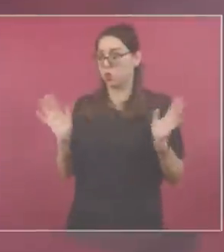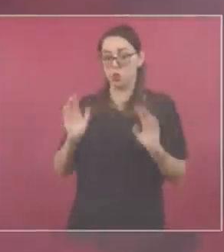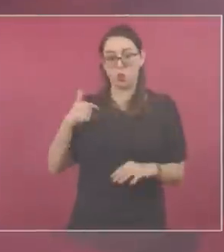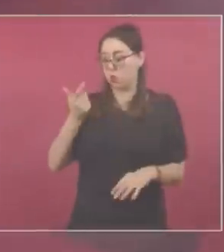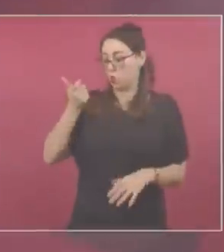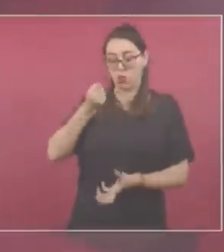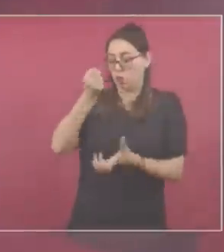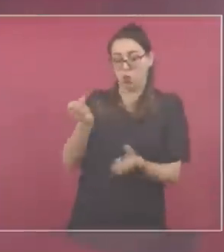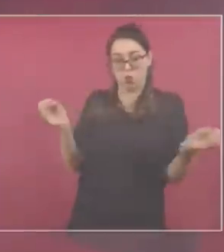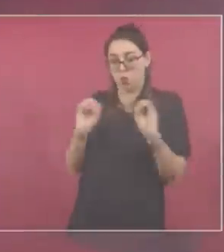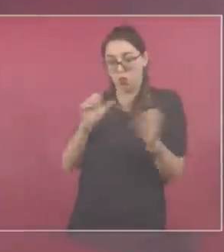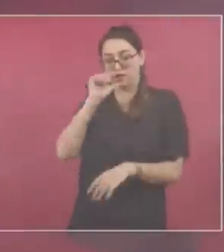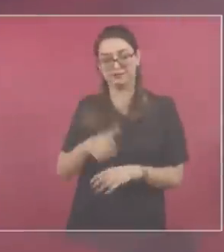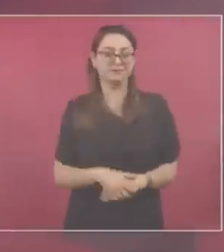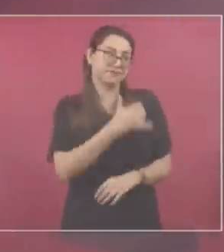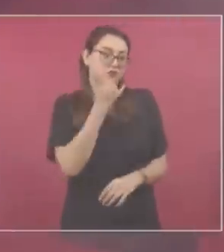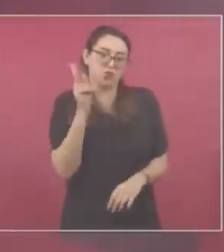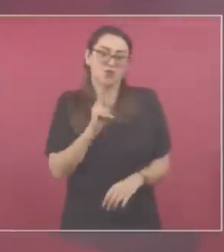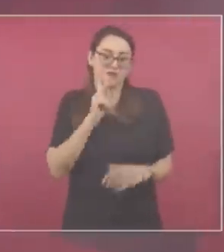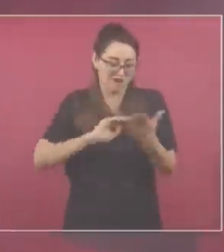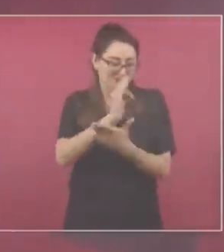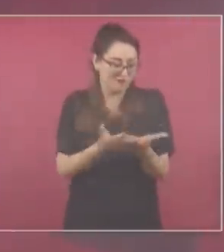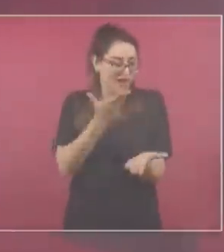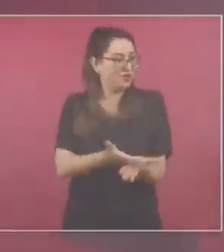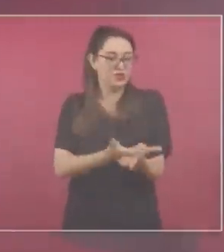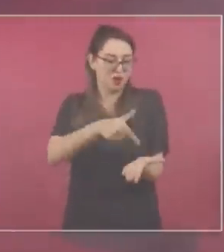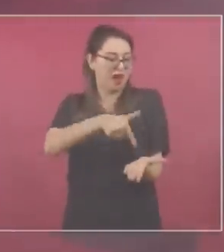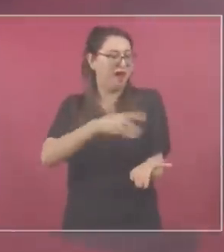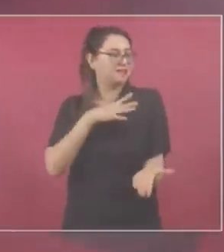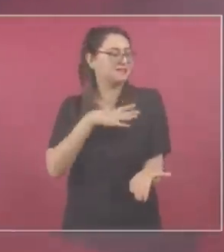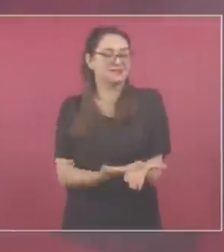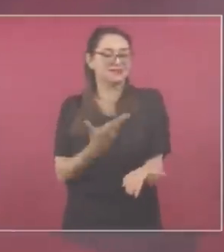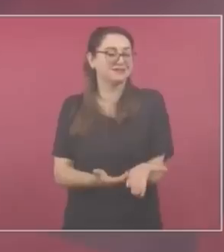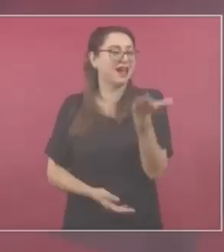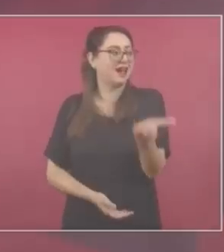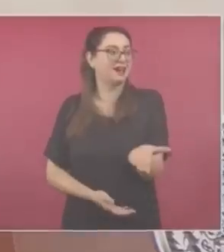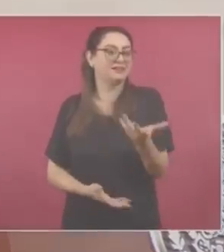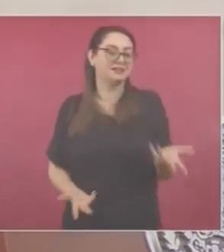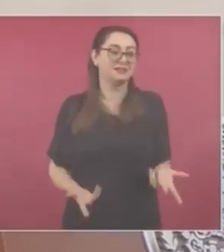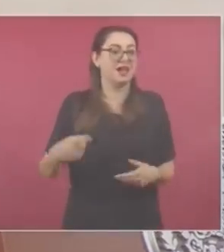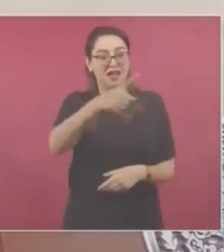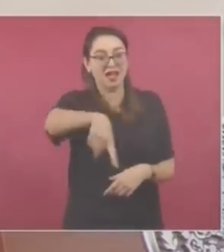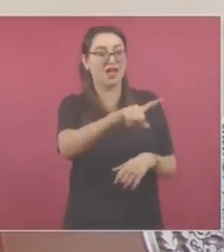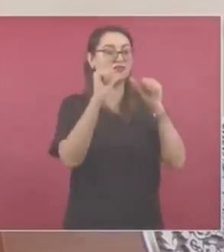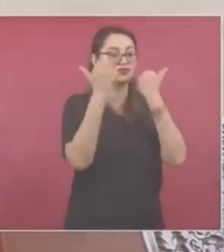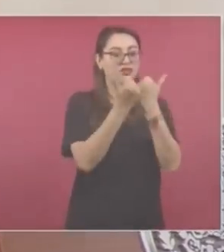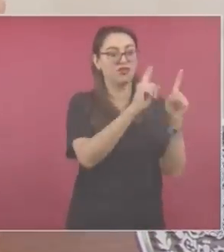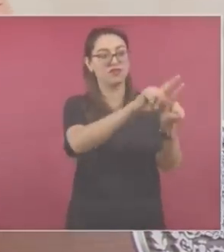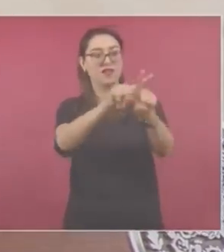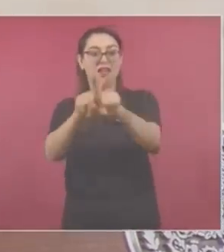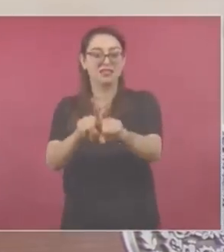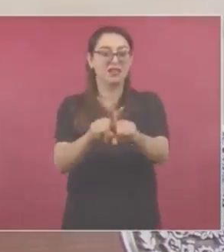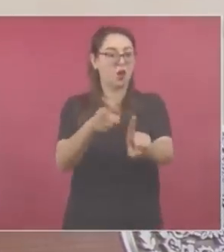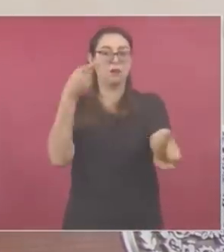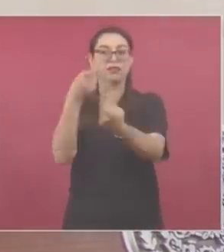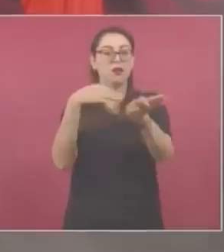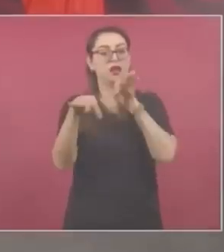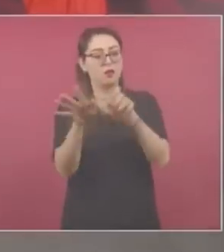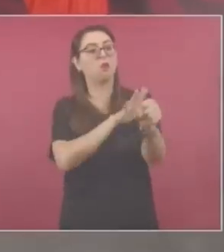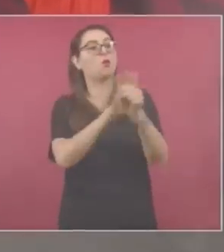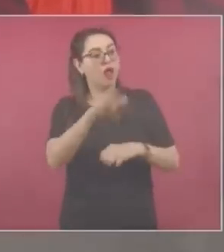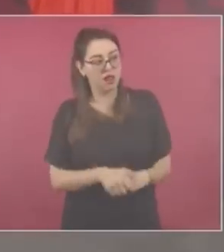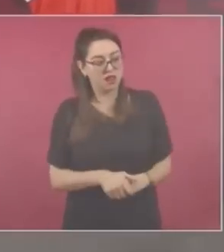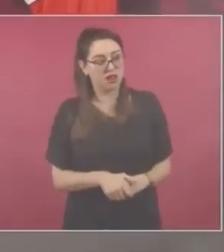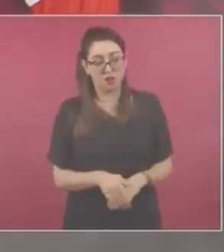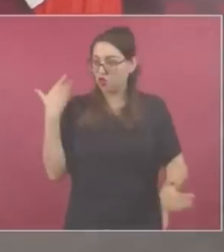de que les dan dinero a estos grupos que están abiertamente en contra de un gobierno legal y legítimo, independiente, de un